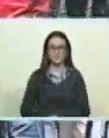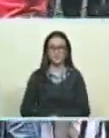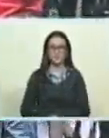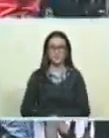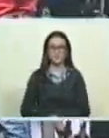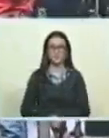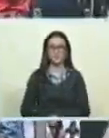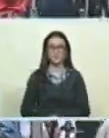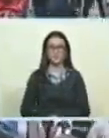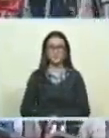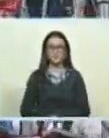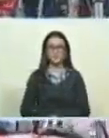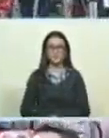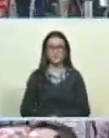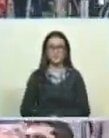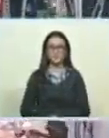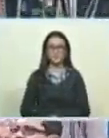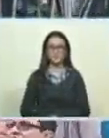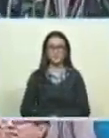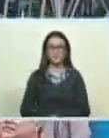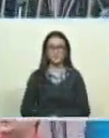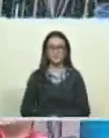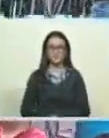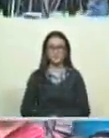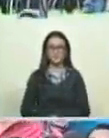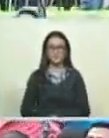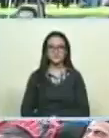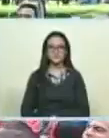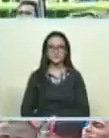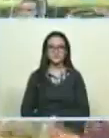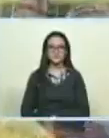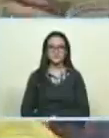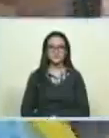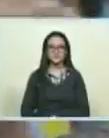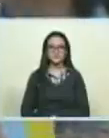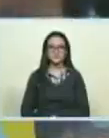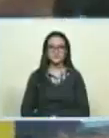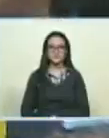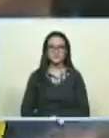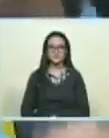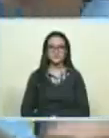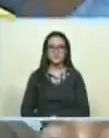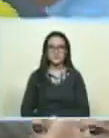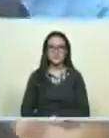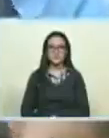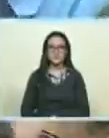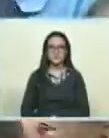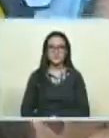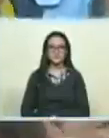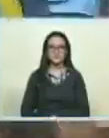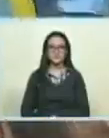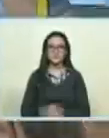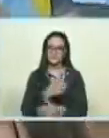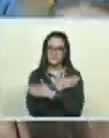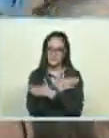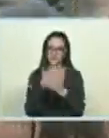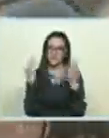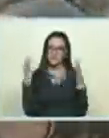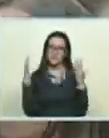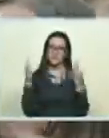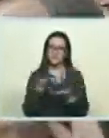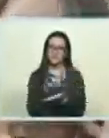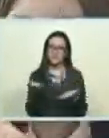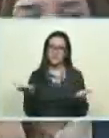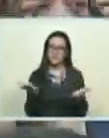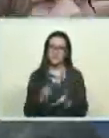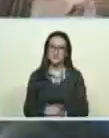¡Esta Yo lo felicito. Va a parar.